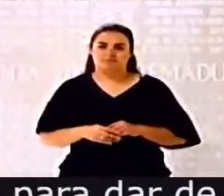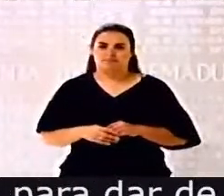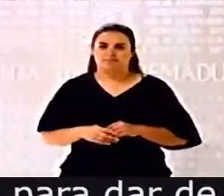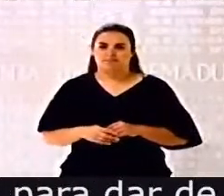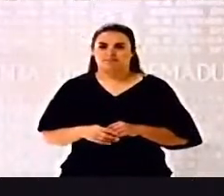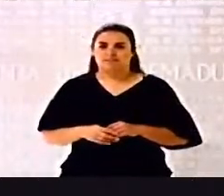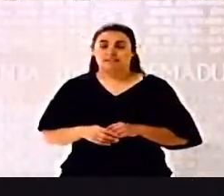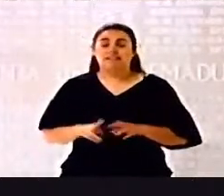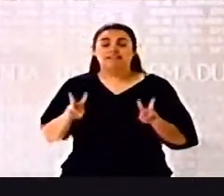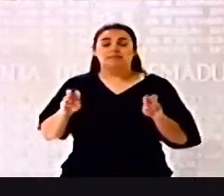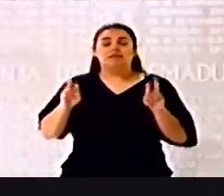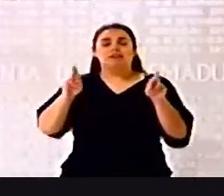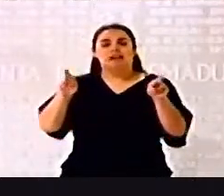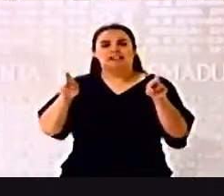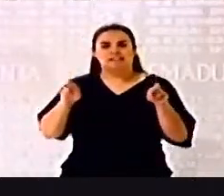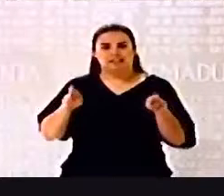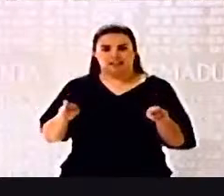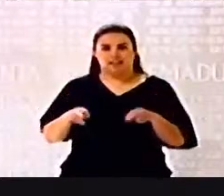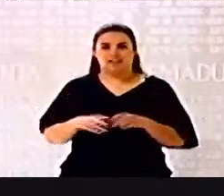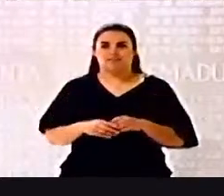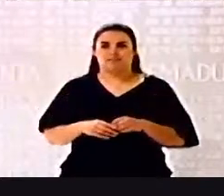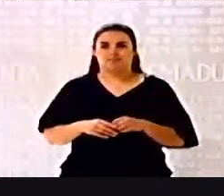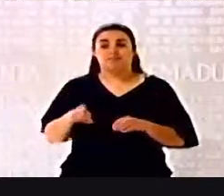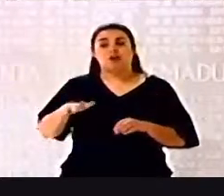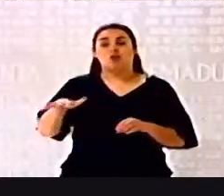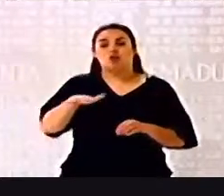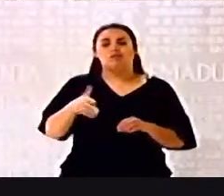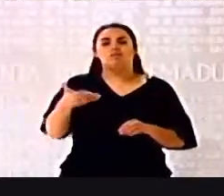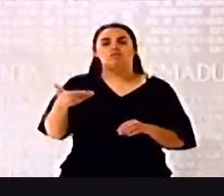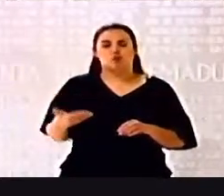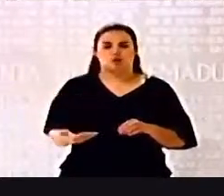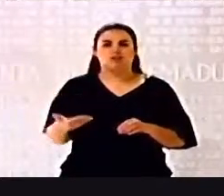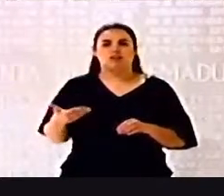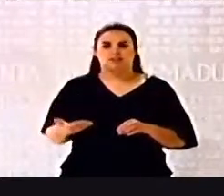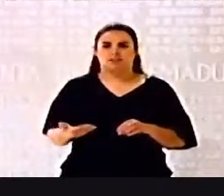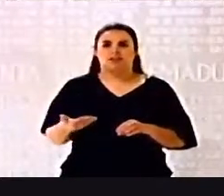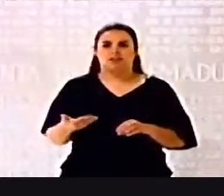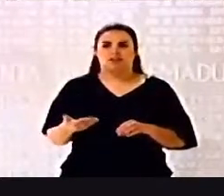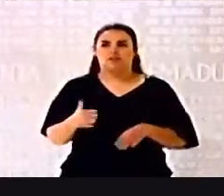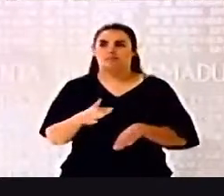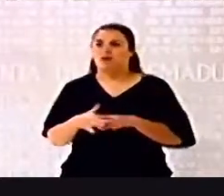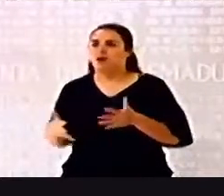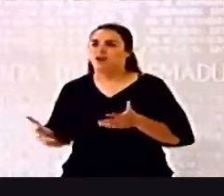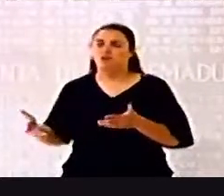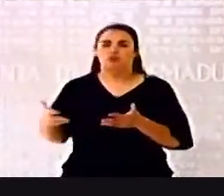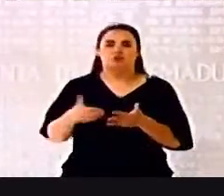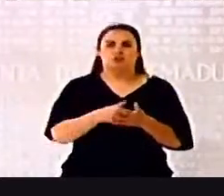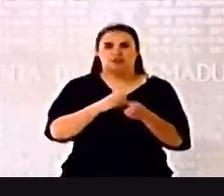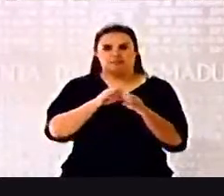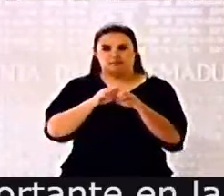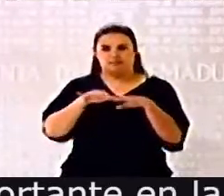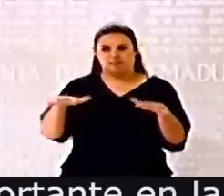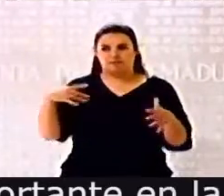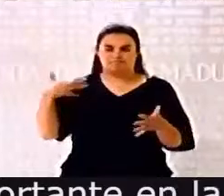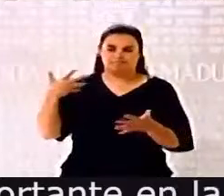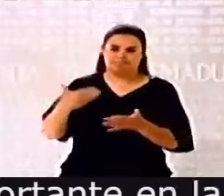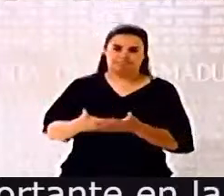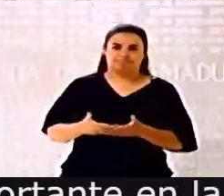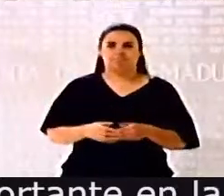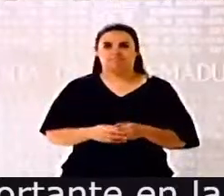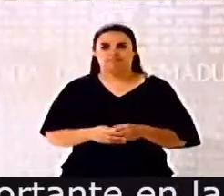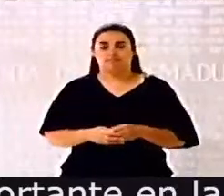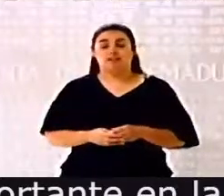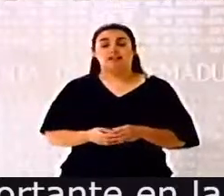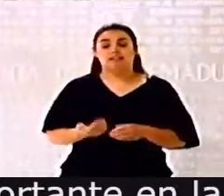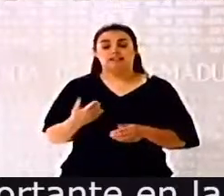Las residencias han sido un punto importante en toda esta pandemia. Hemos